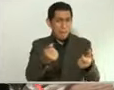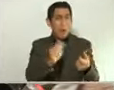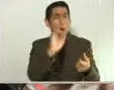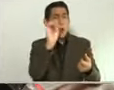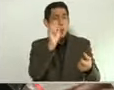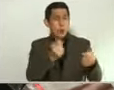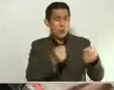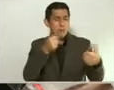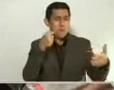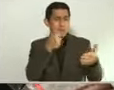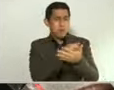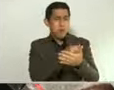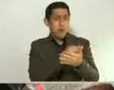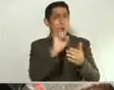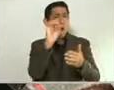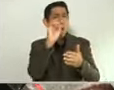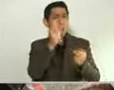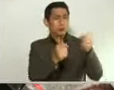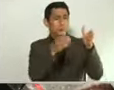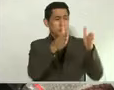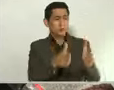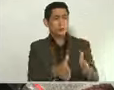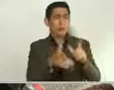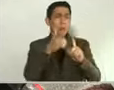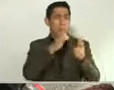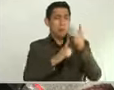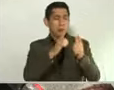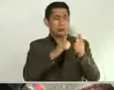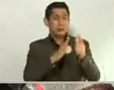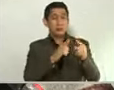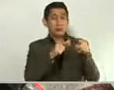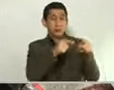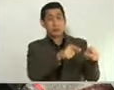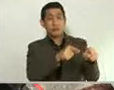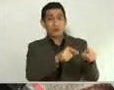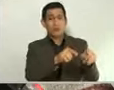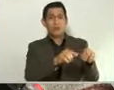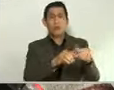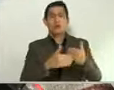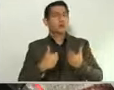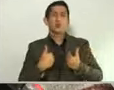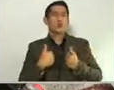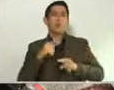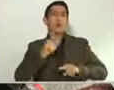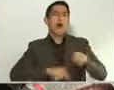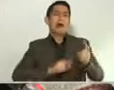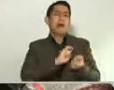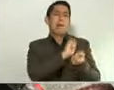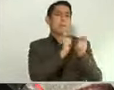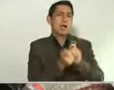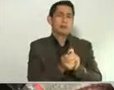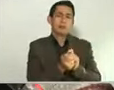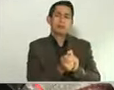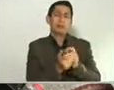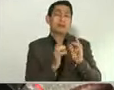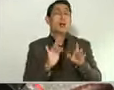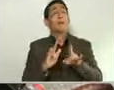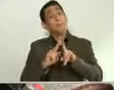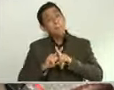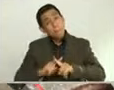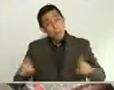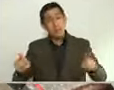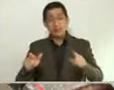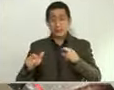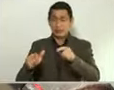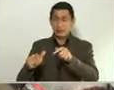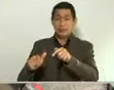con bebidas encima. Esas las pone la ley, la Asamblea. Eso es imposible que la toquen sino la Asamblea Nacional. Y las que se ponen por ordenanza, que